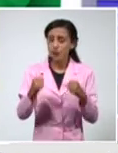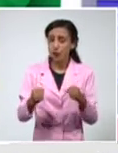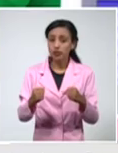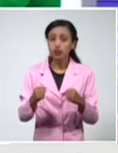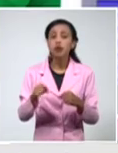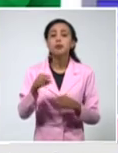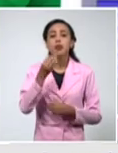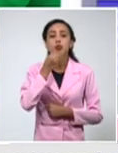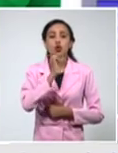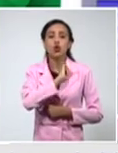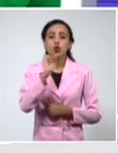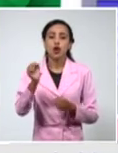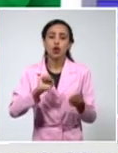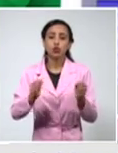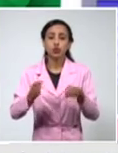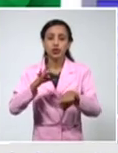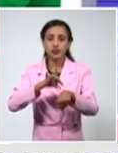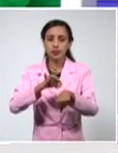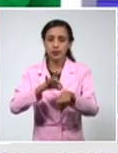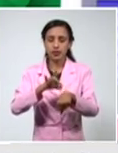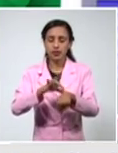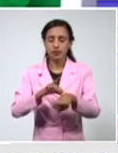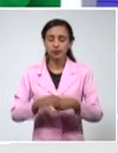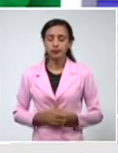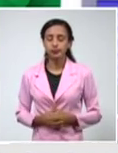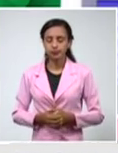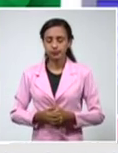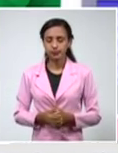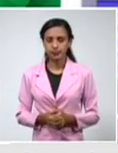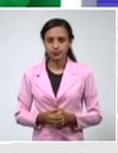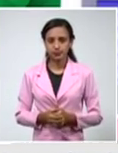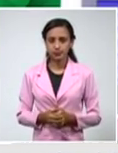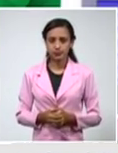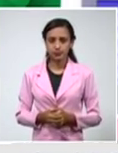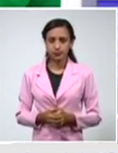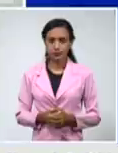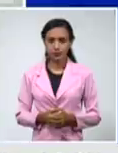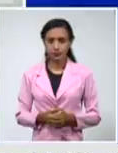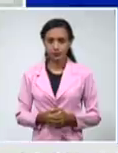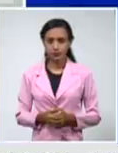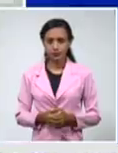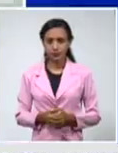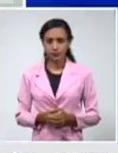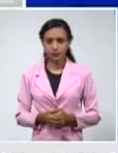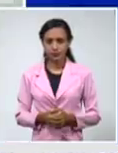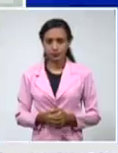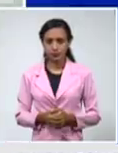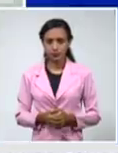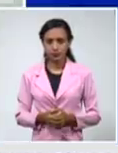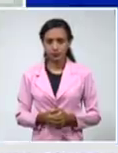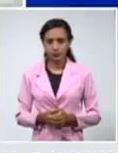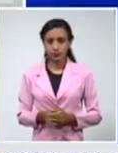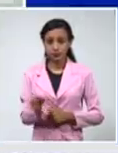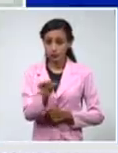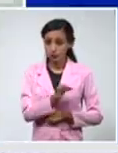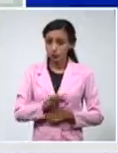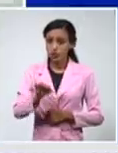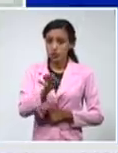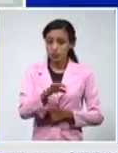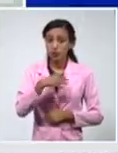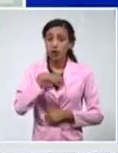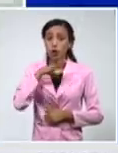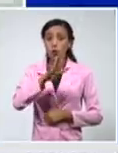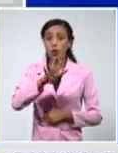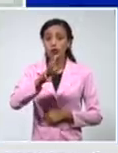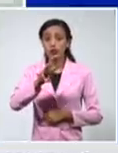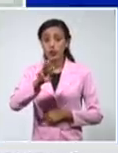lograr controlar la pandemia. Los municipios que aportan el 43% de todos